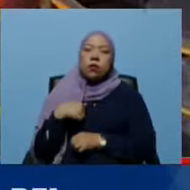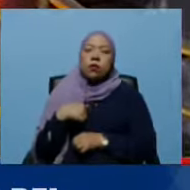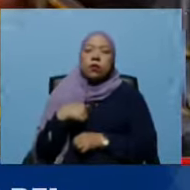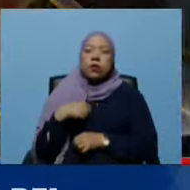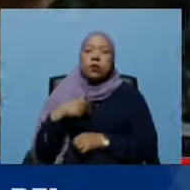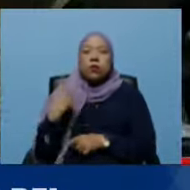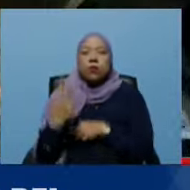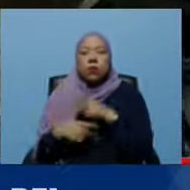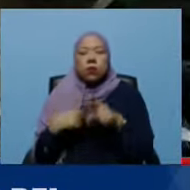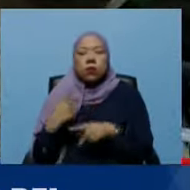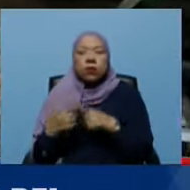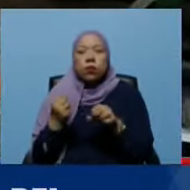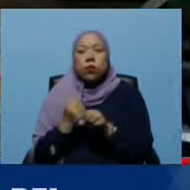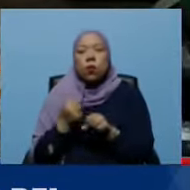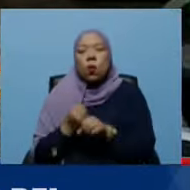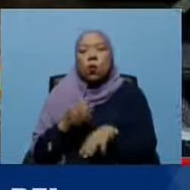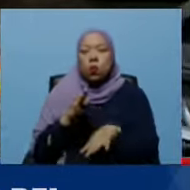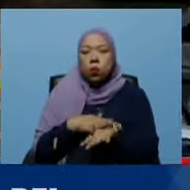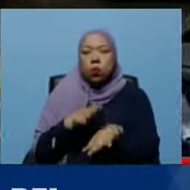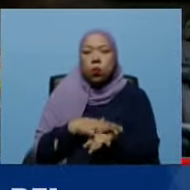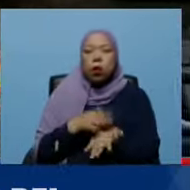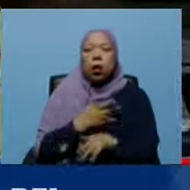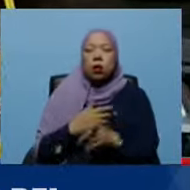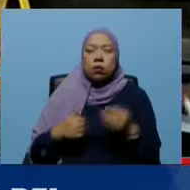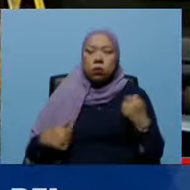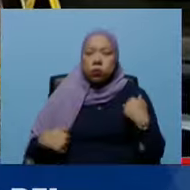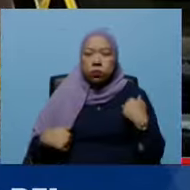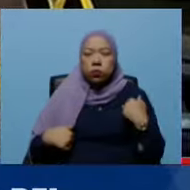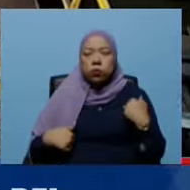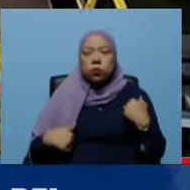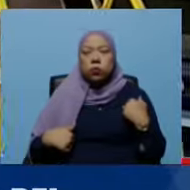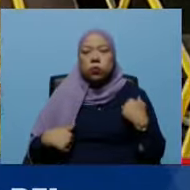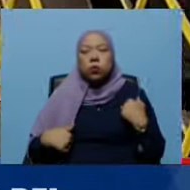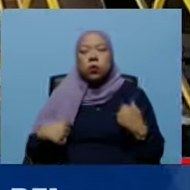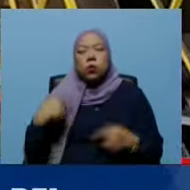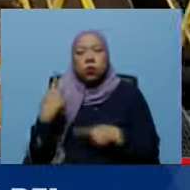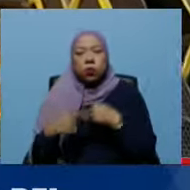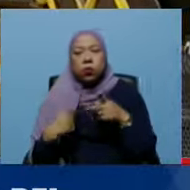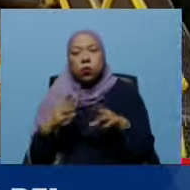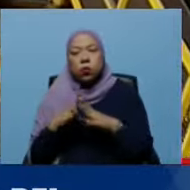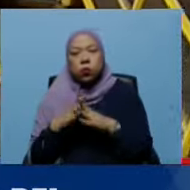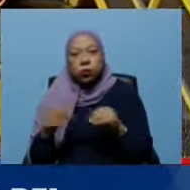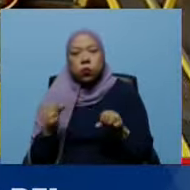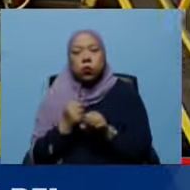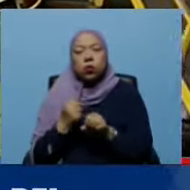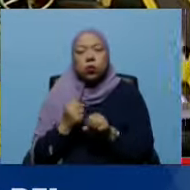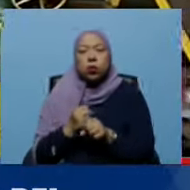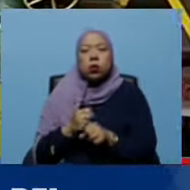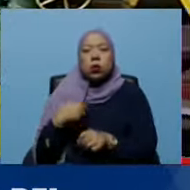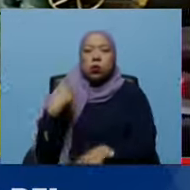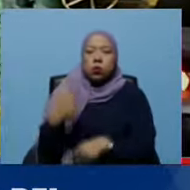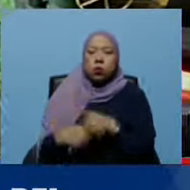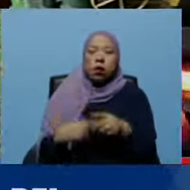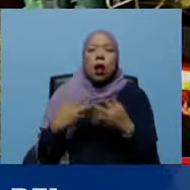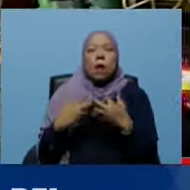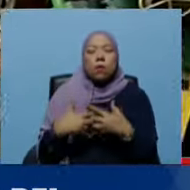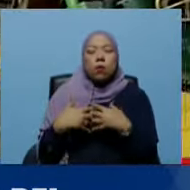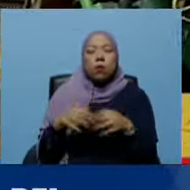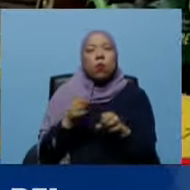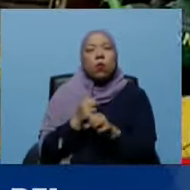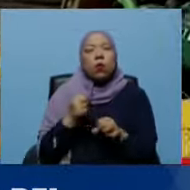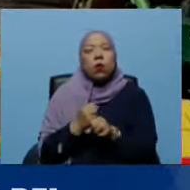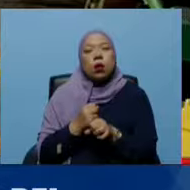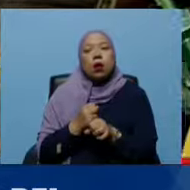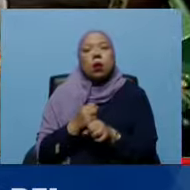producir a pedido del cliente. Estamos ahorita produciendo todas las medidas que puede producir esta empresa, que Ramón, tú nos